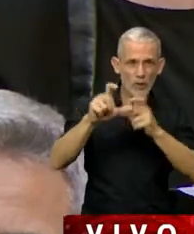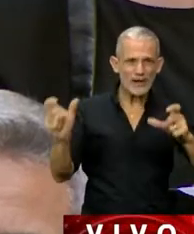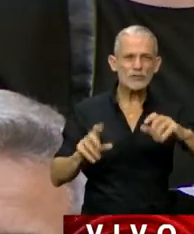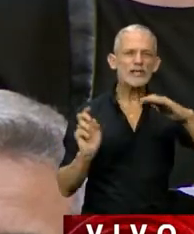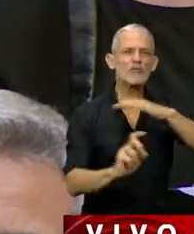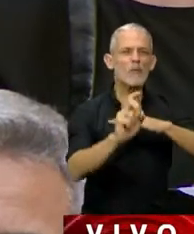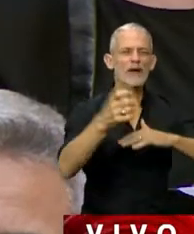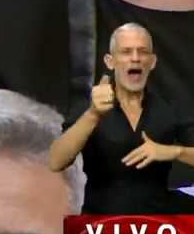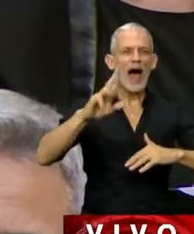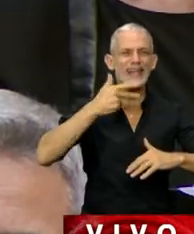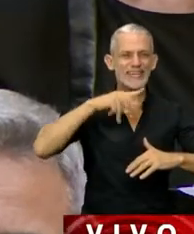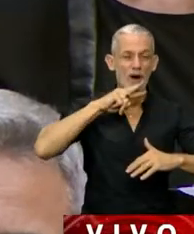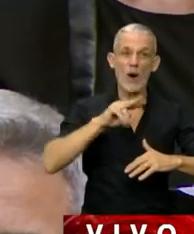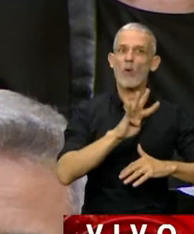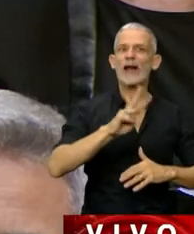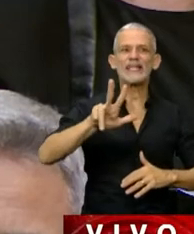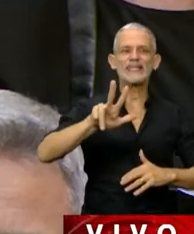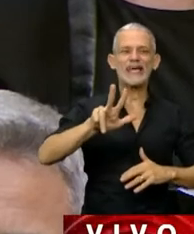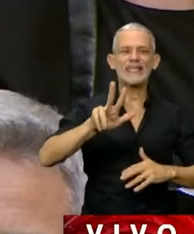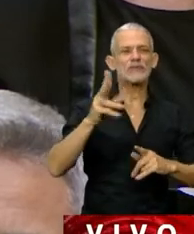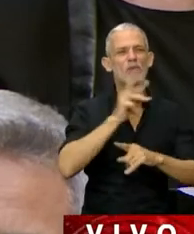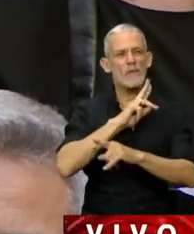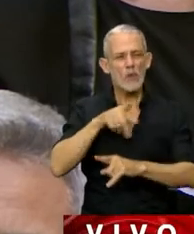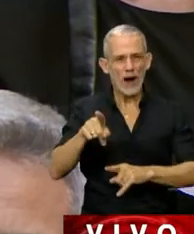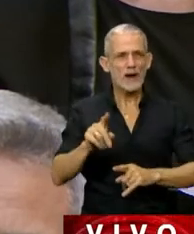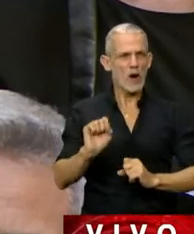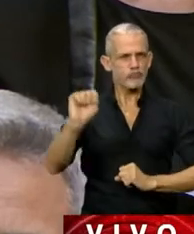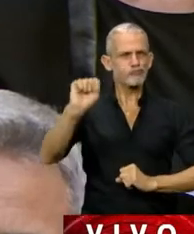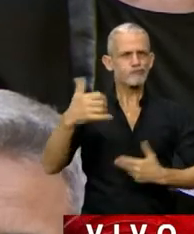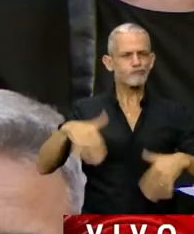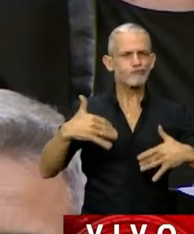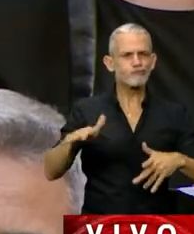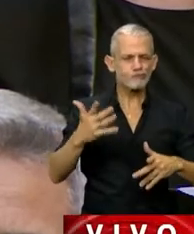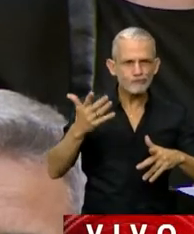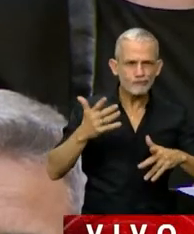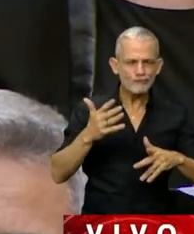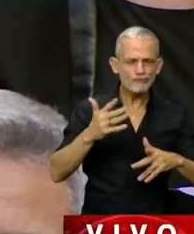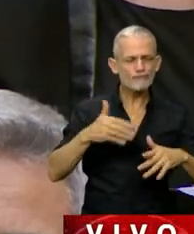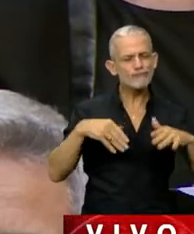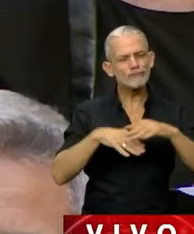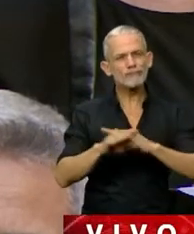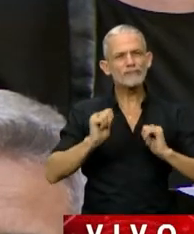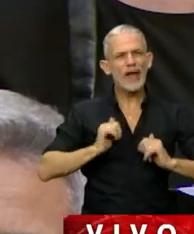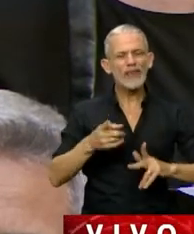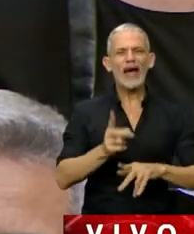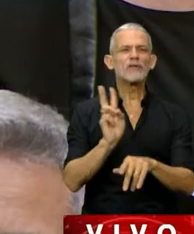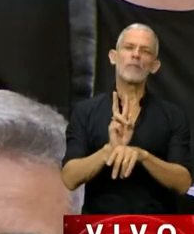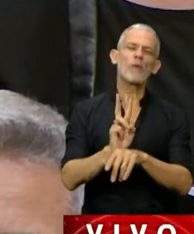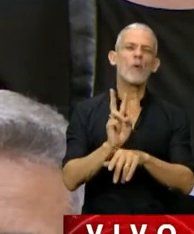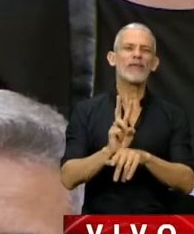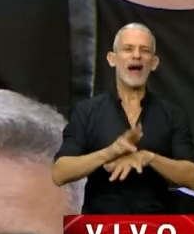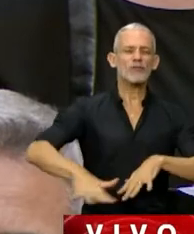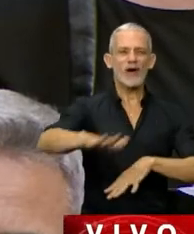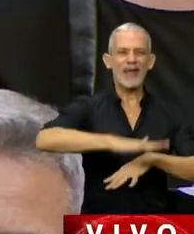tripulantes. 43 héroes, una heroína, que están en eterno descanso cuidando nuestro